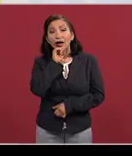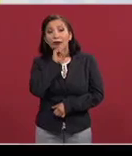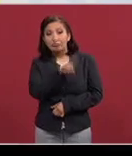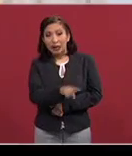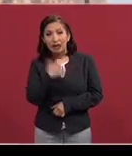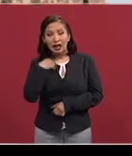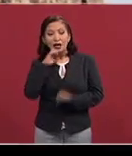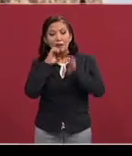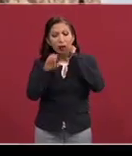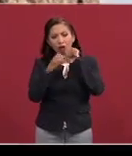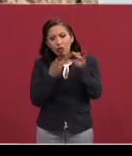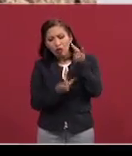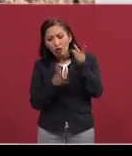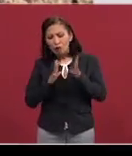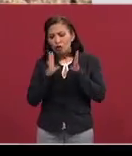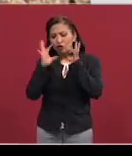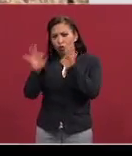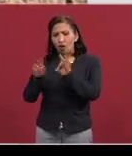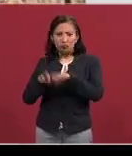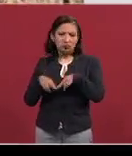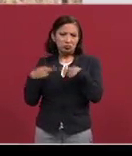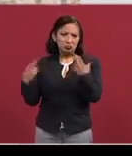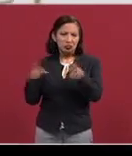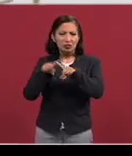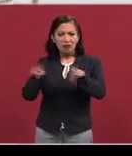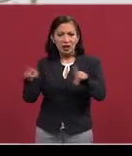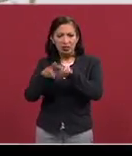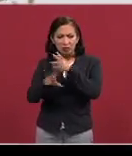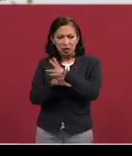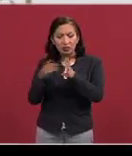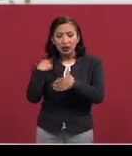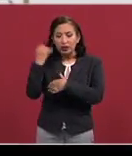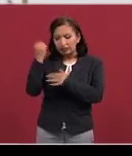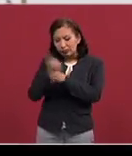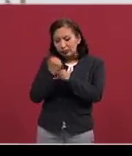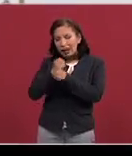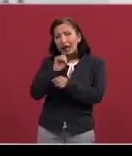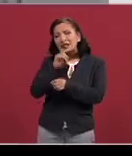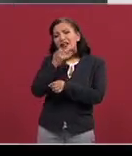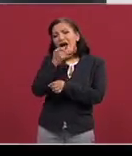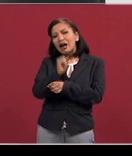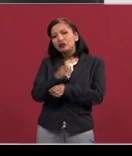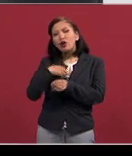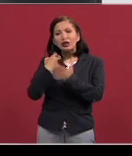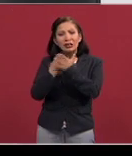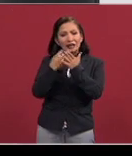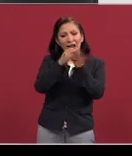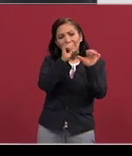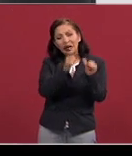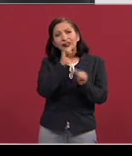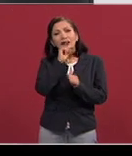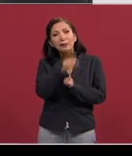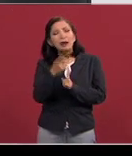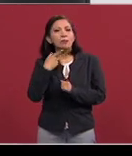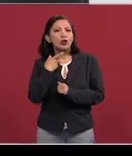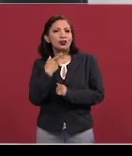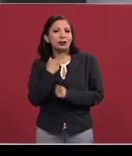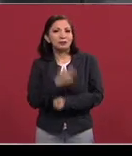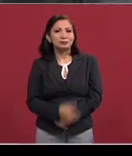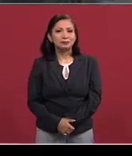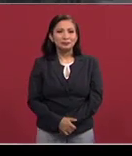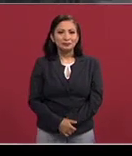en el periodismo, fundó publicaciones y practicó el ensayo, la crítica de arte e incluso la